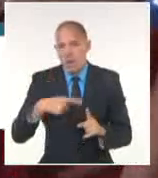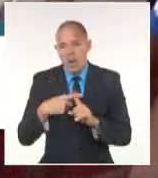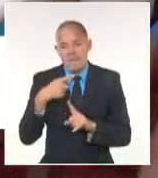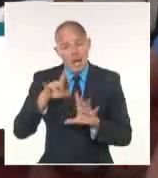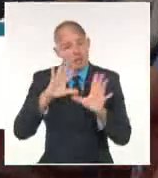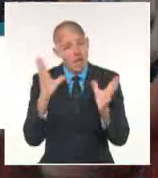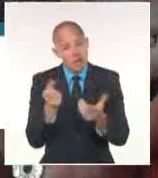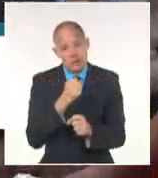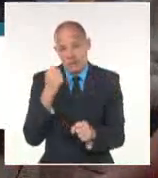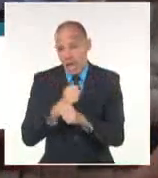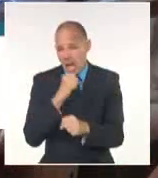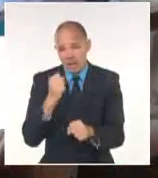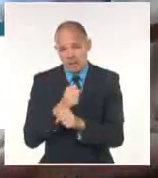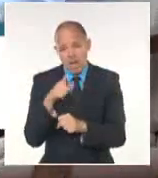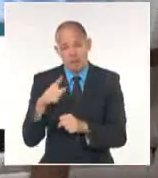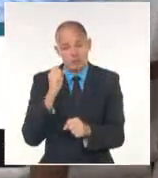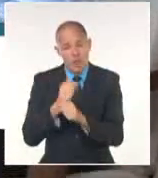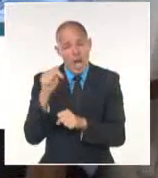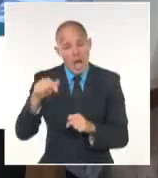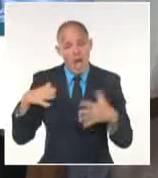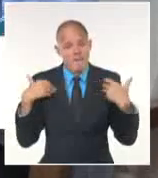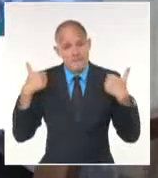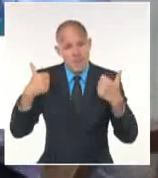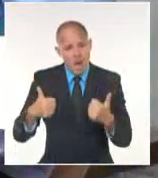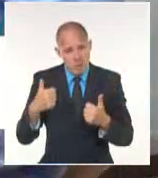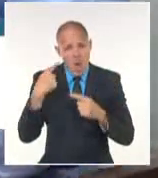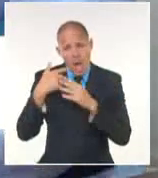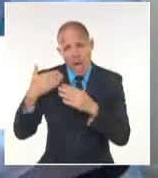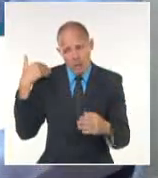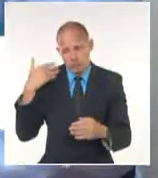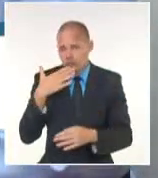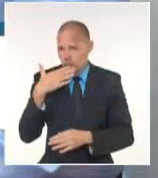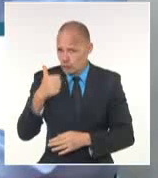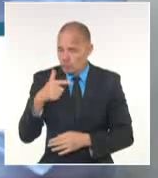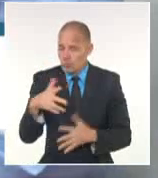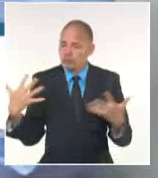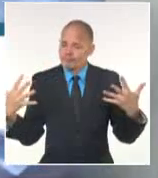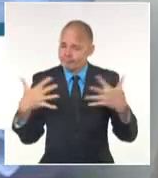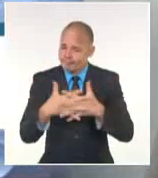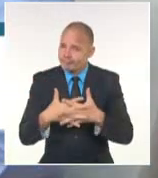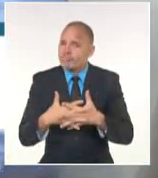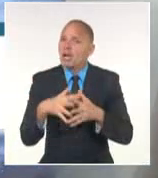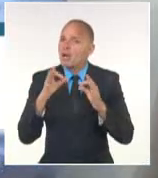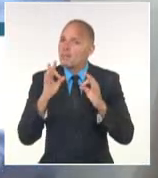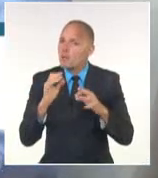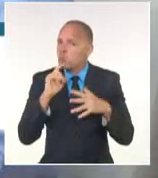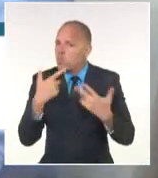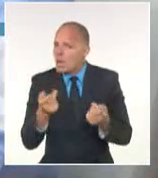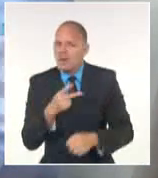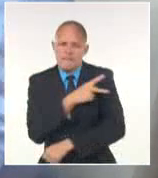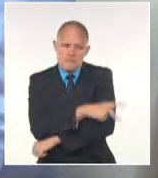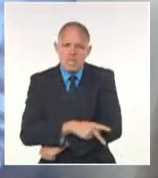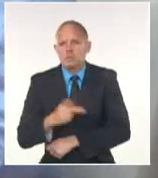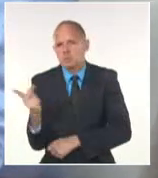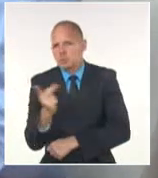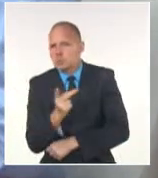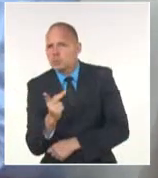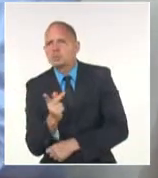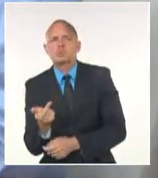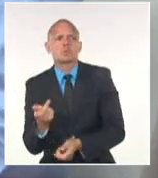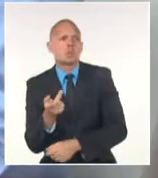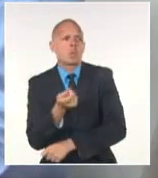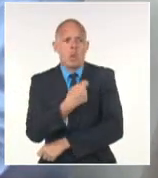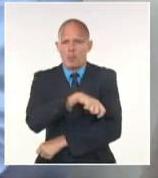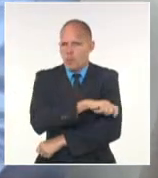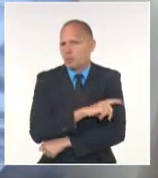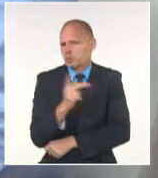trabajo que hiciste como embajador en estos años, favoreciendo las relaciones entre nuestros pueblos, entre nuestros gobiernos.